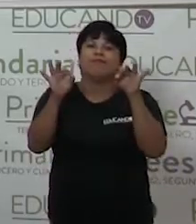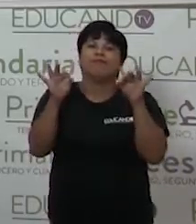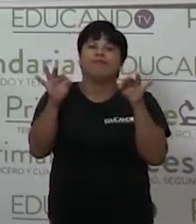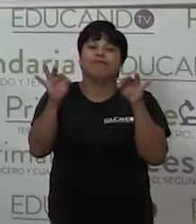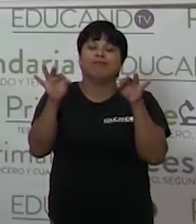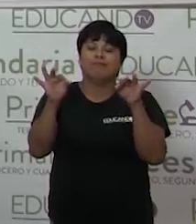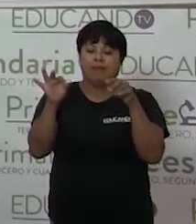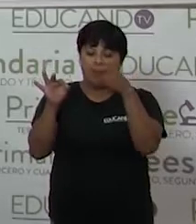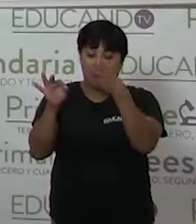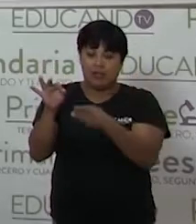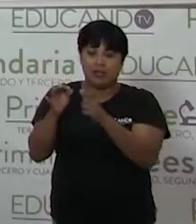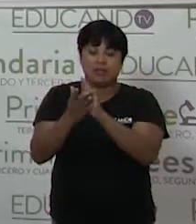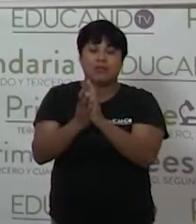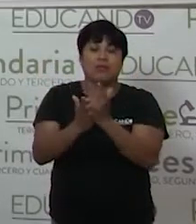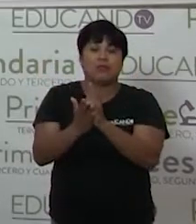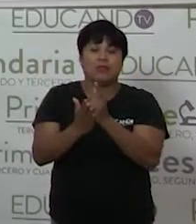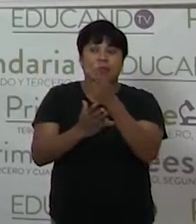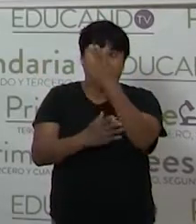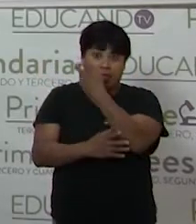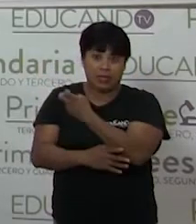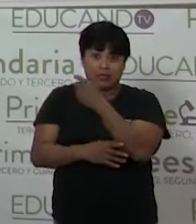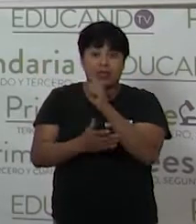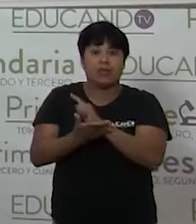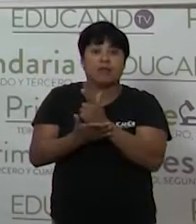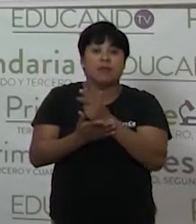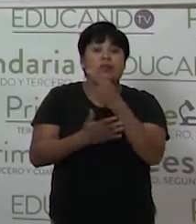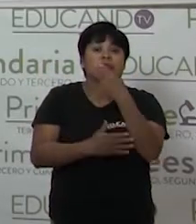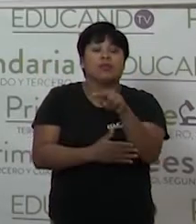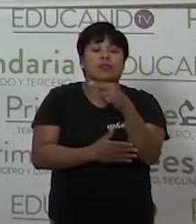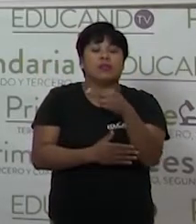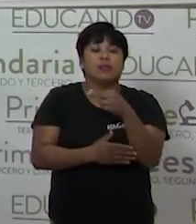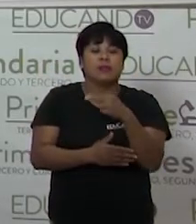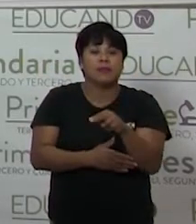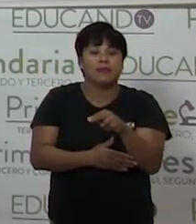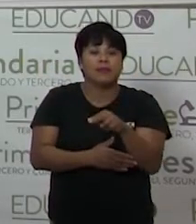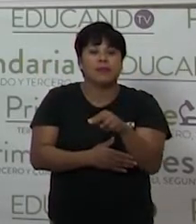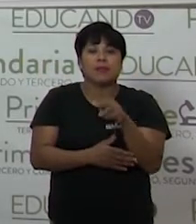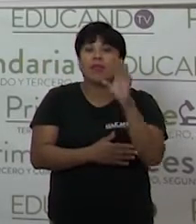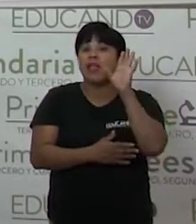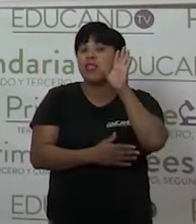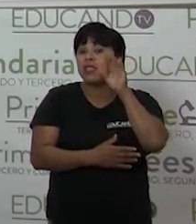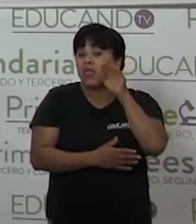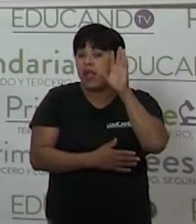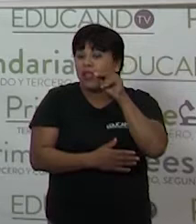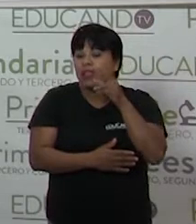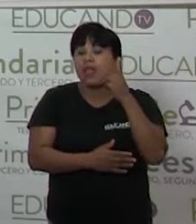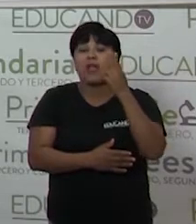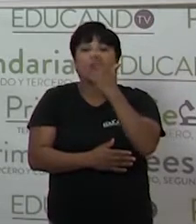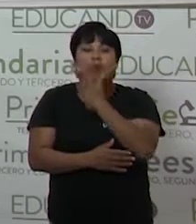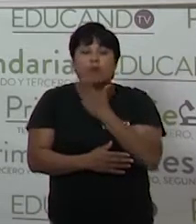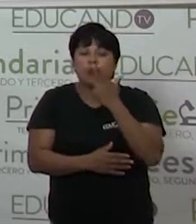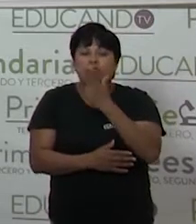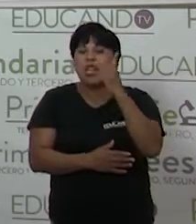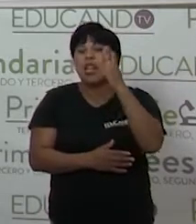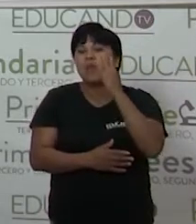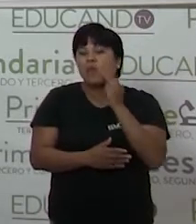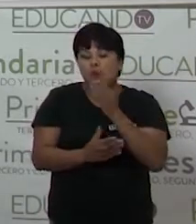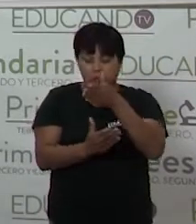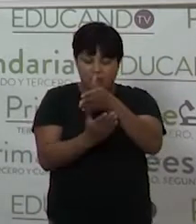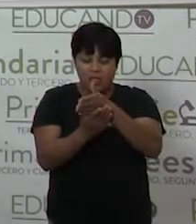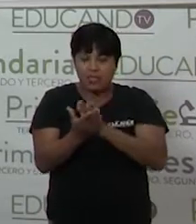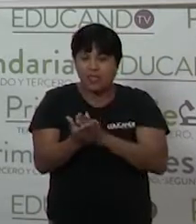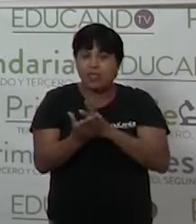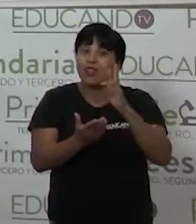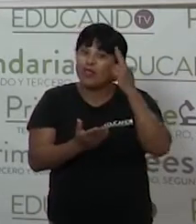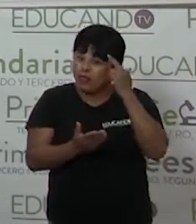sacamos este libro y este libro se llama naranja dulce limón partido que se